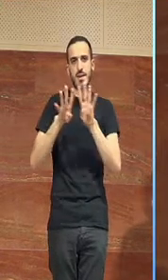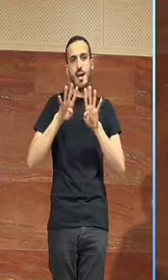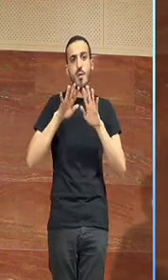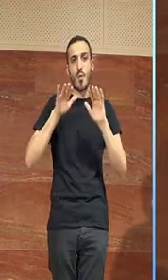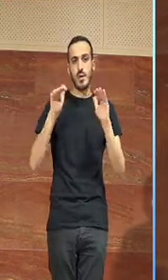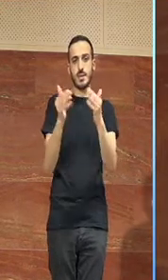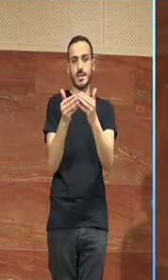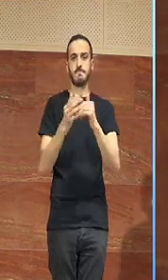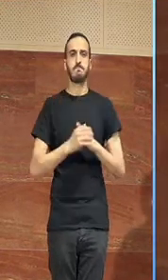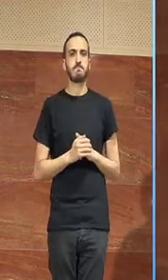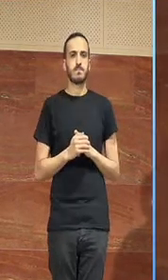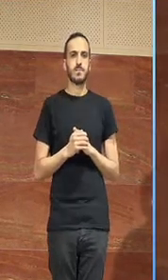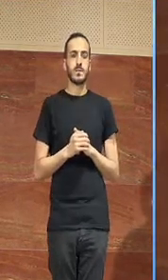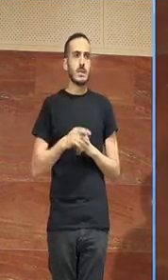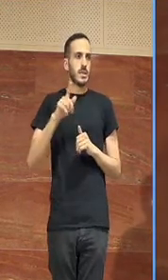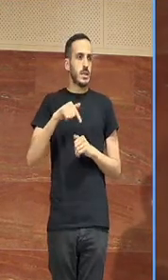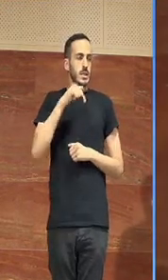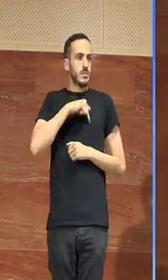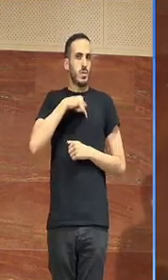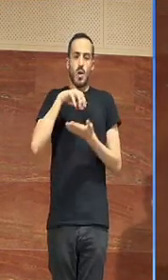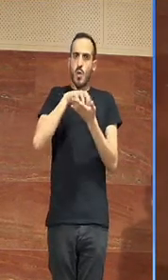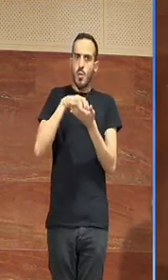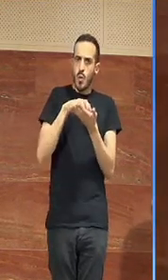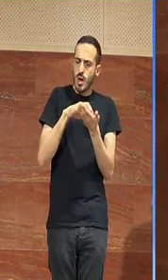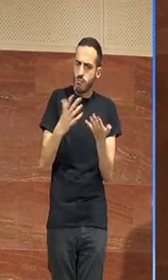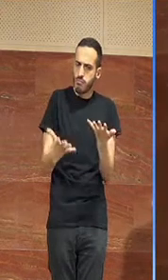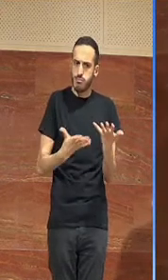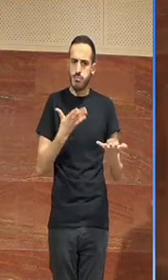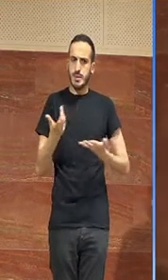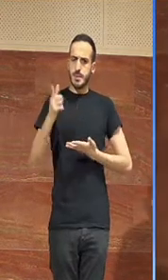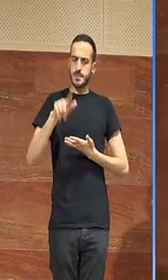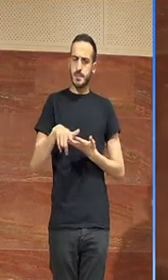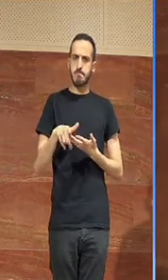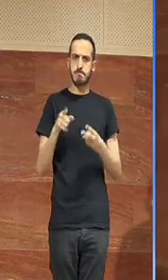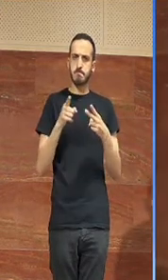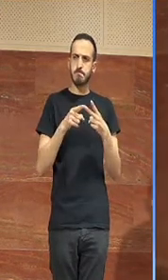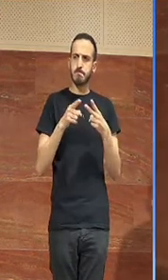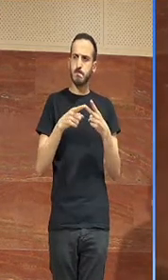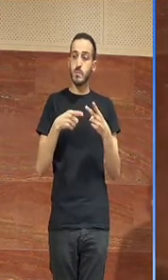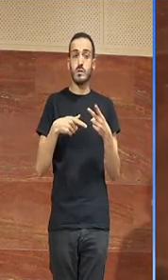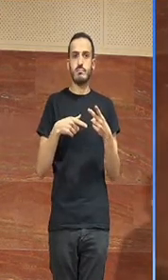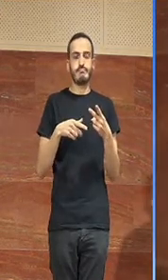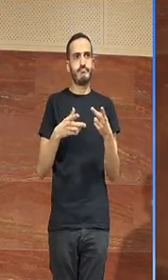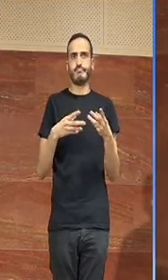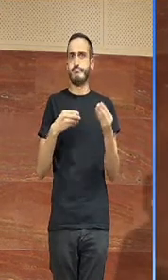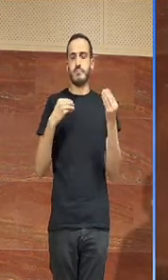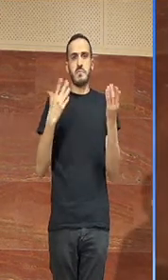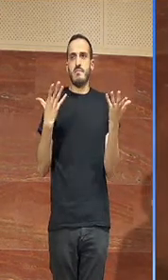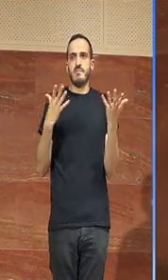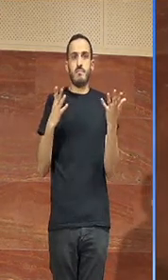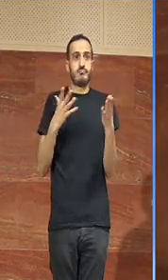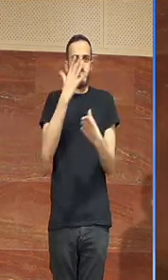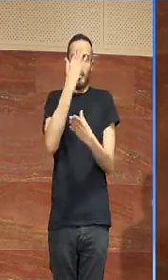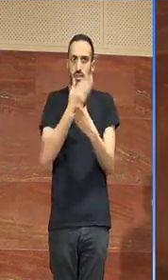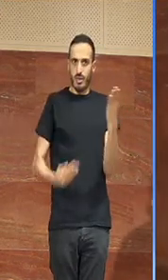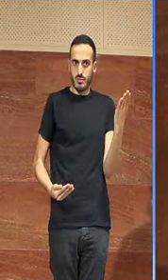El otro punto de crisis, el que yo realmente también de alguna manera me caí del caballo,